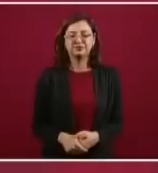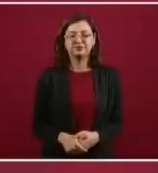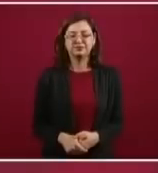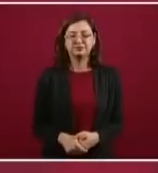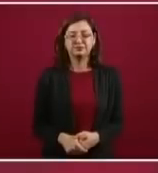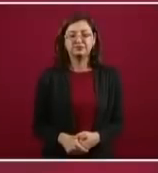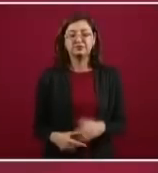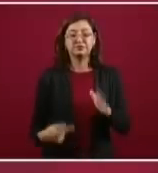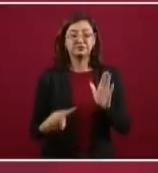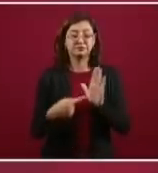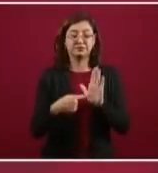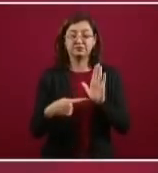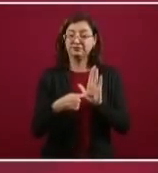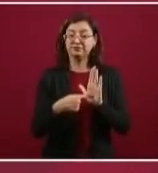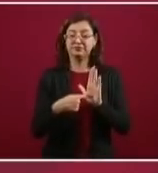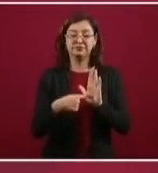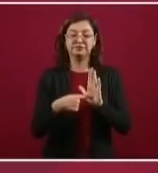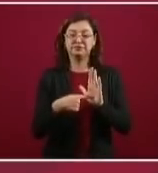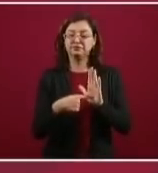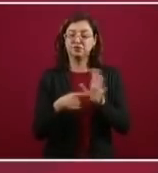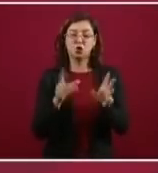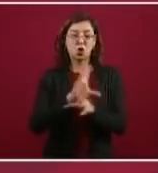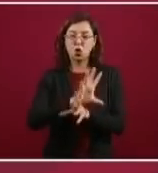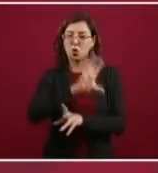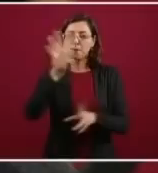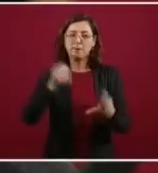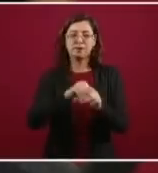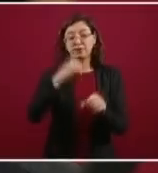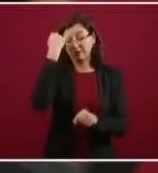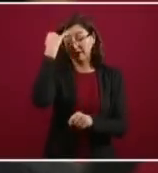pues el fundamento de